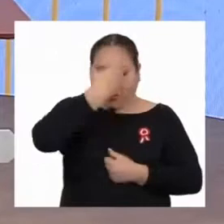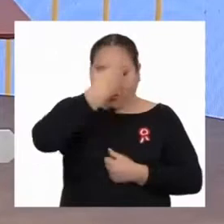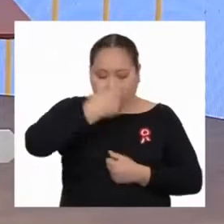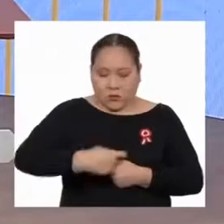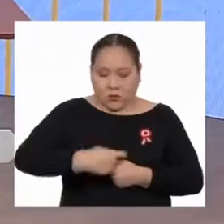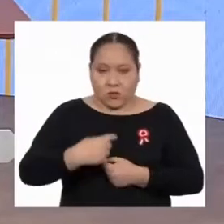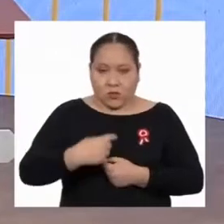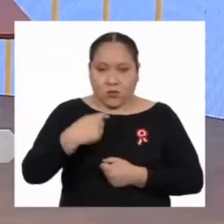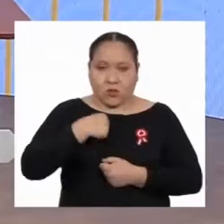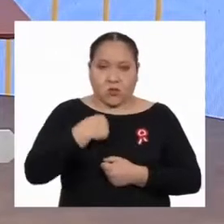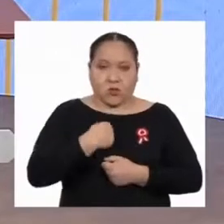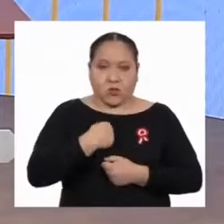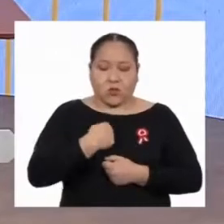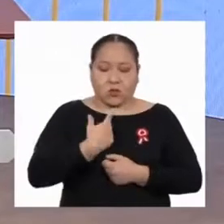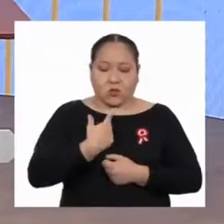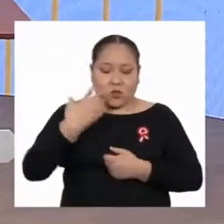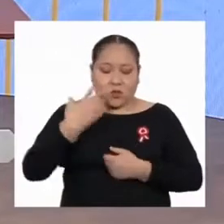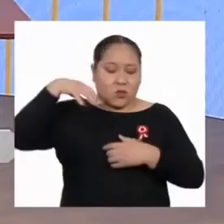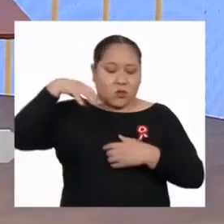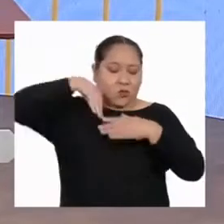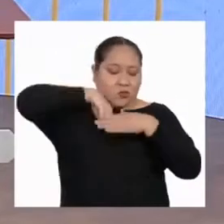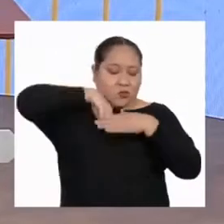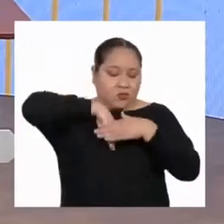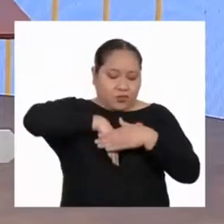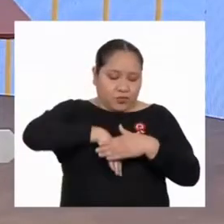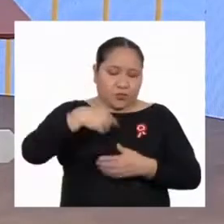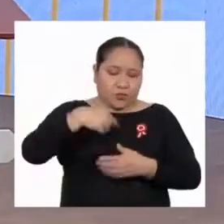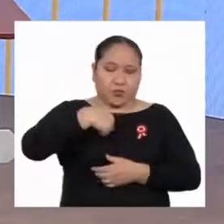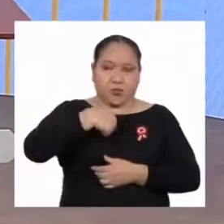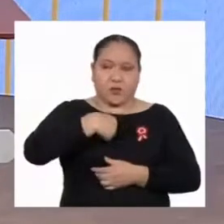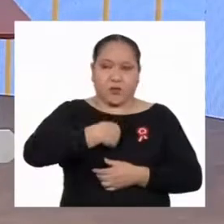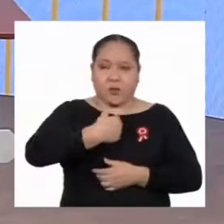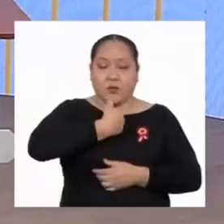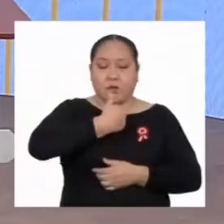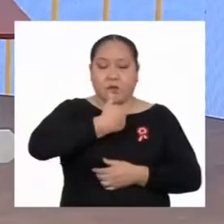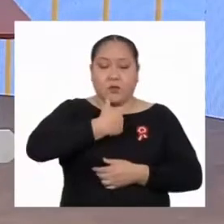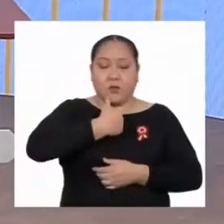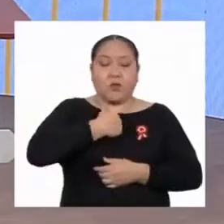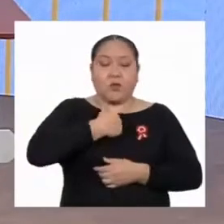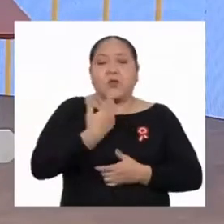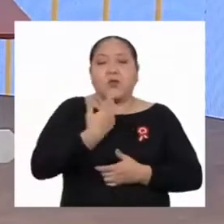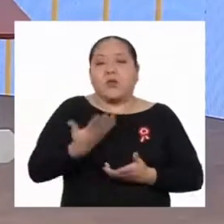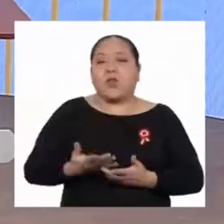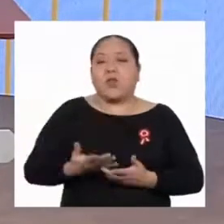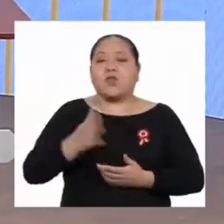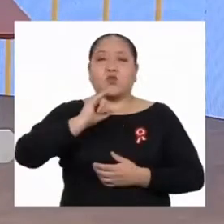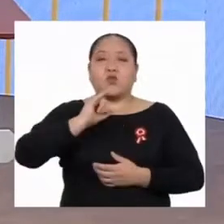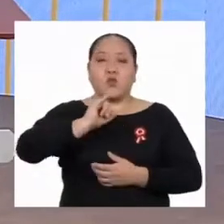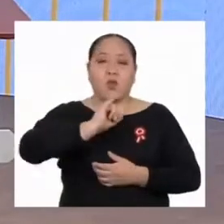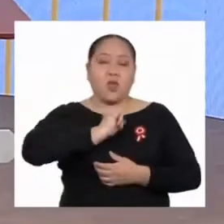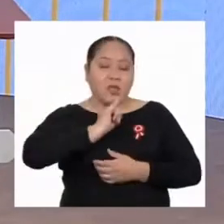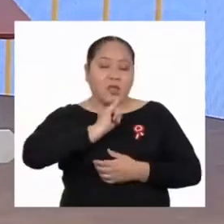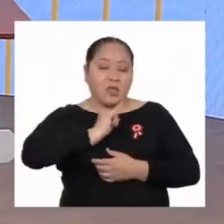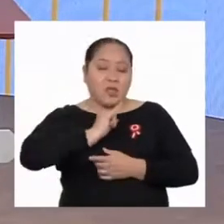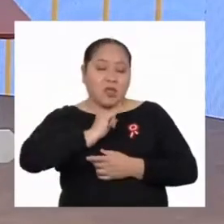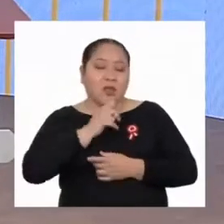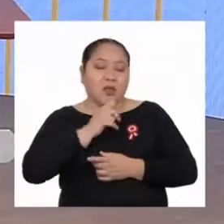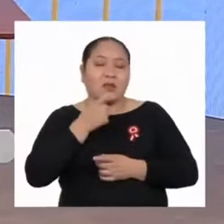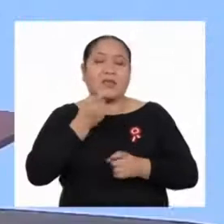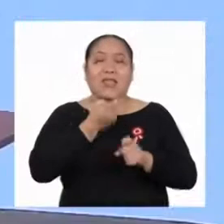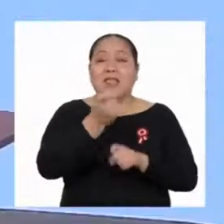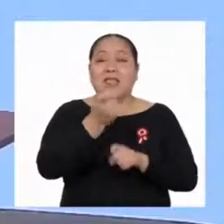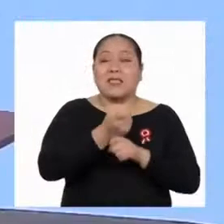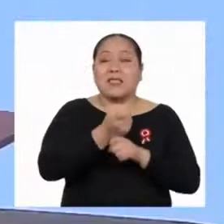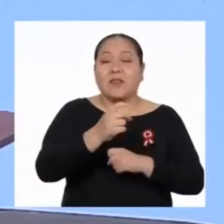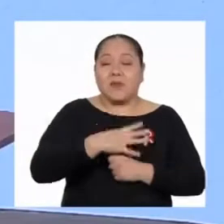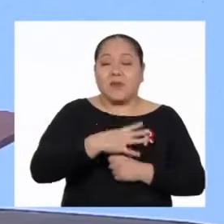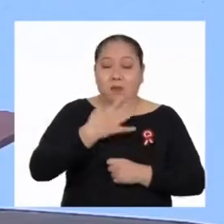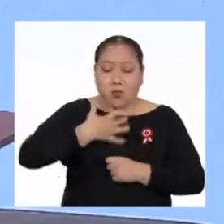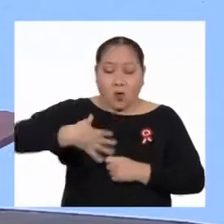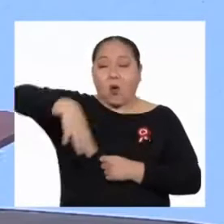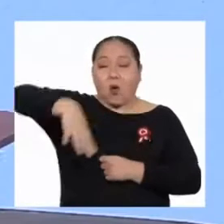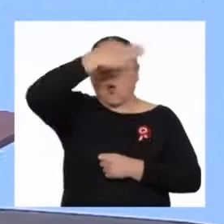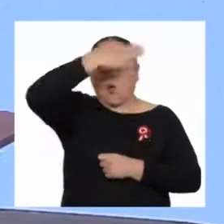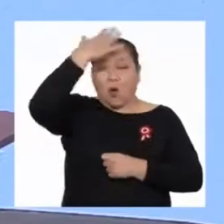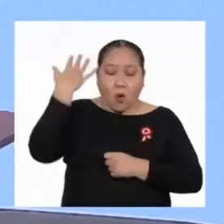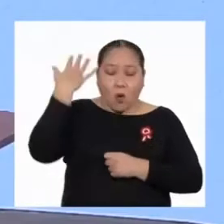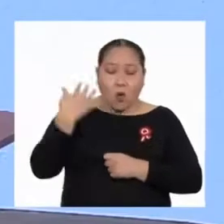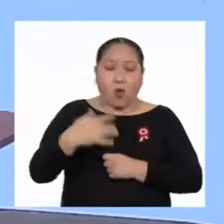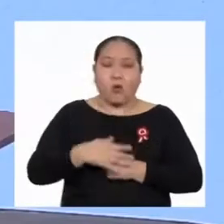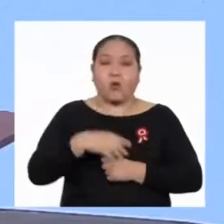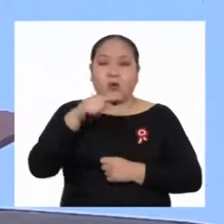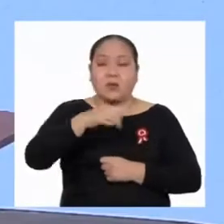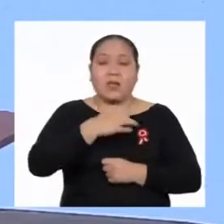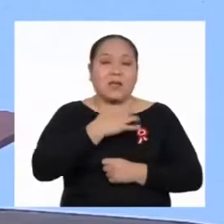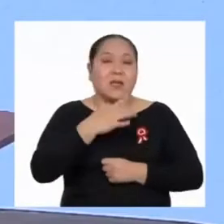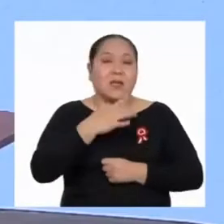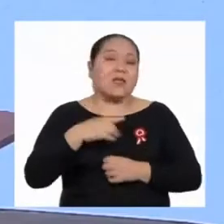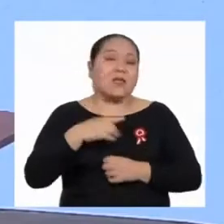se ataca su esencia, sus orígenes, su identidad, ¿no? Entonces, se